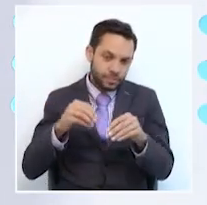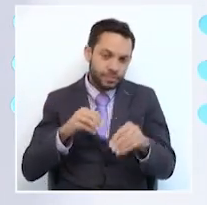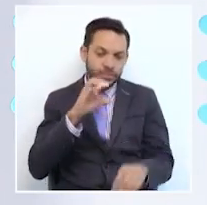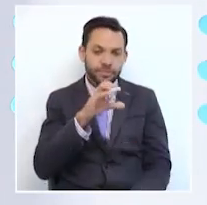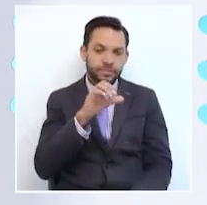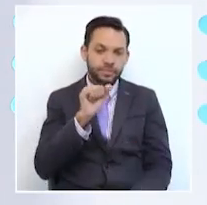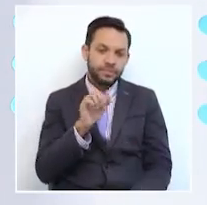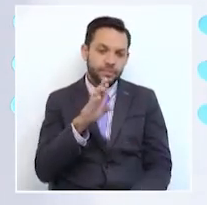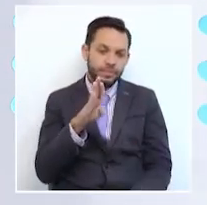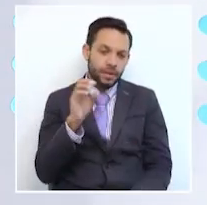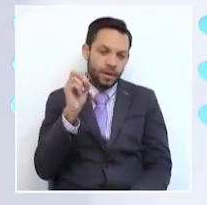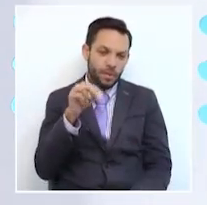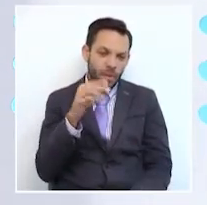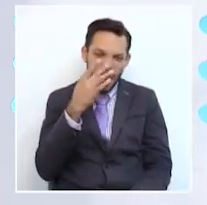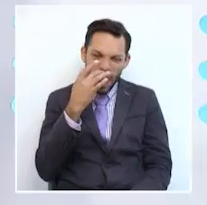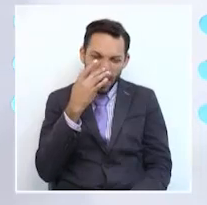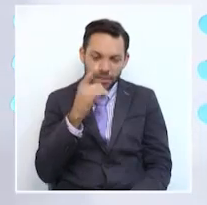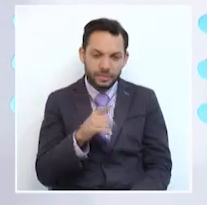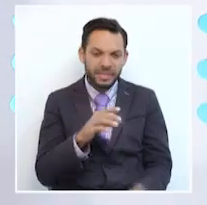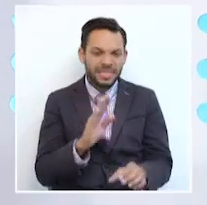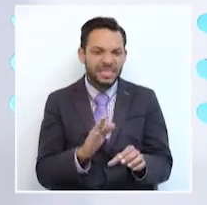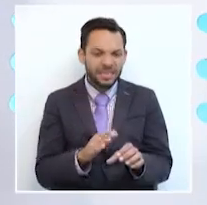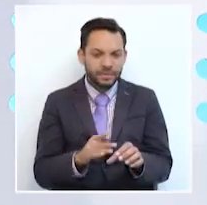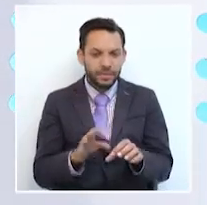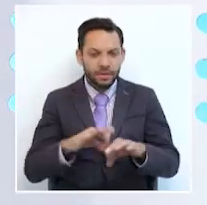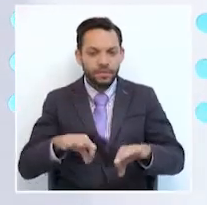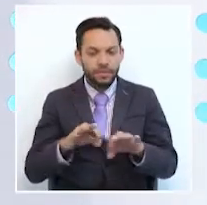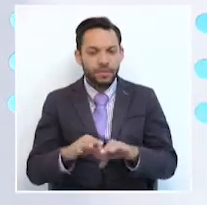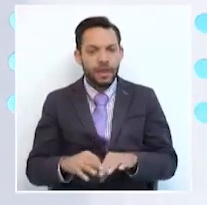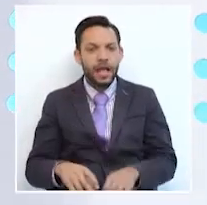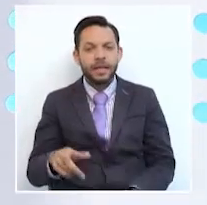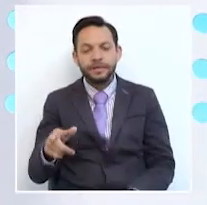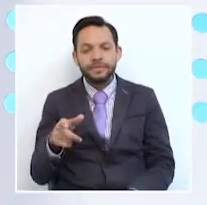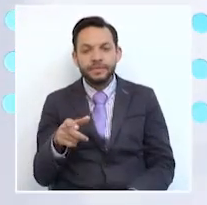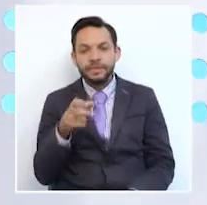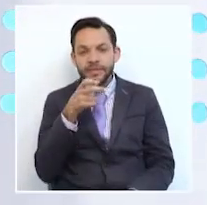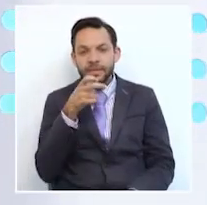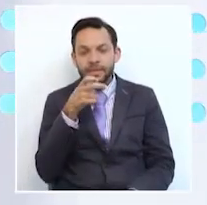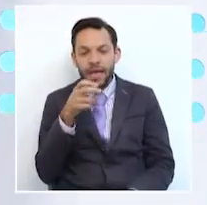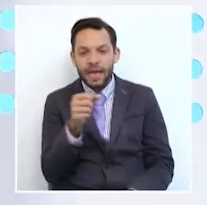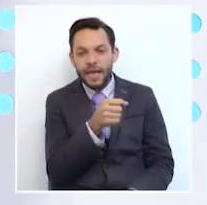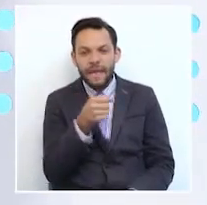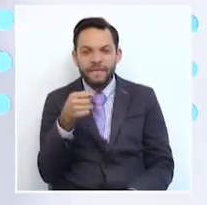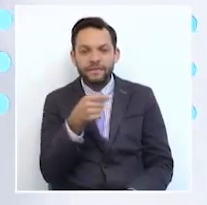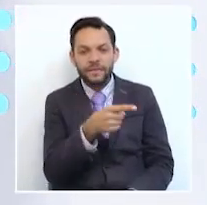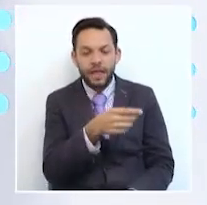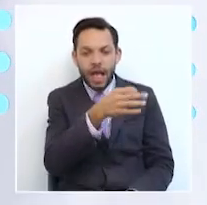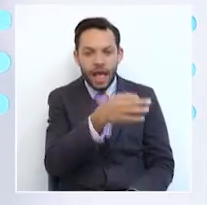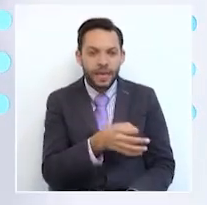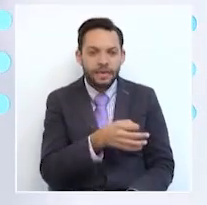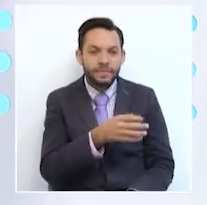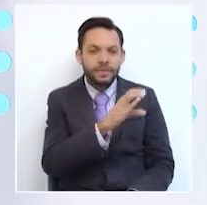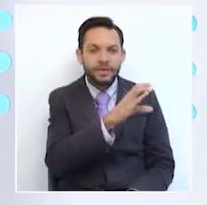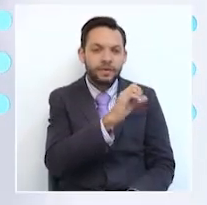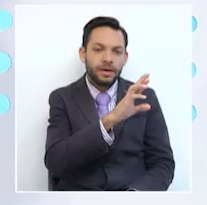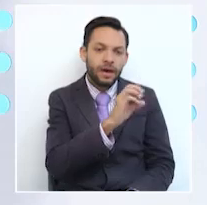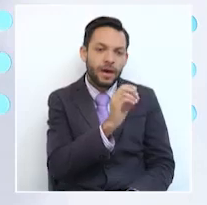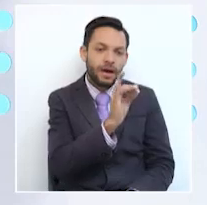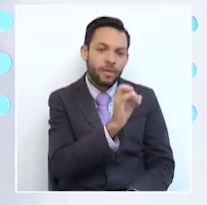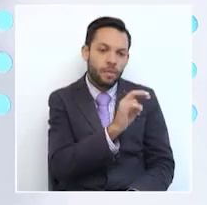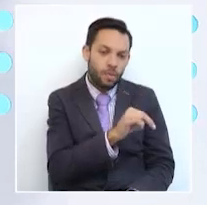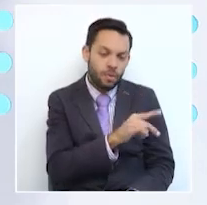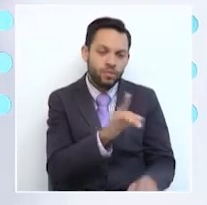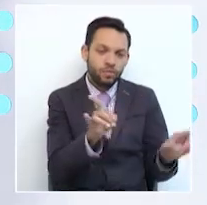carbón excelente ustedes a porque la gente le pone un carbón a la nevera para que no huela malo que absorbe los los olores de la nevera